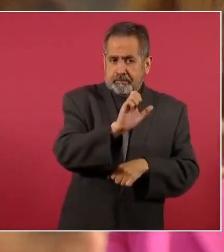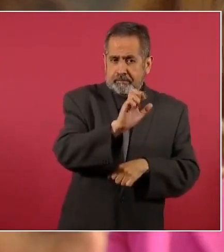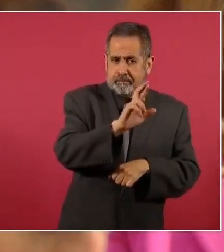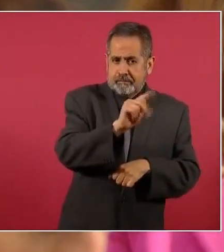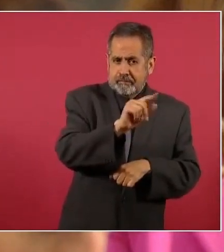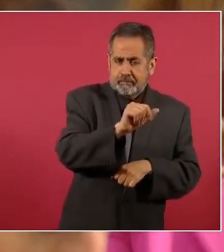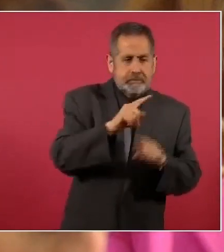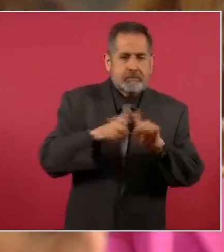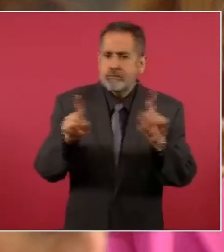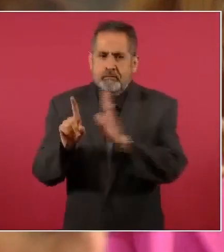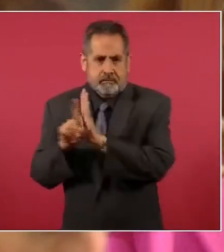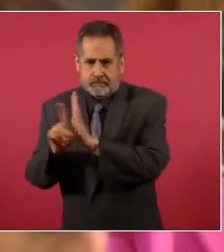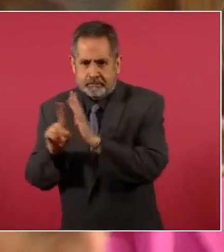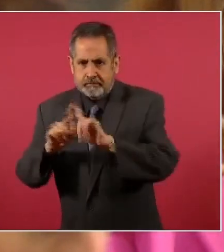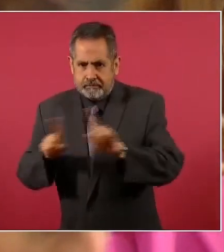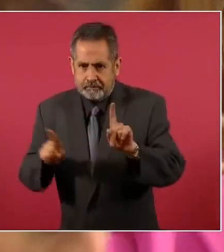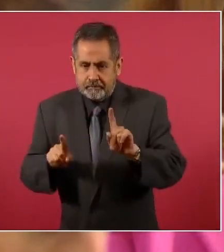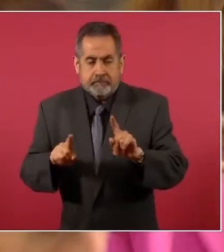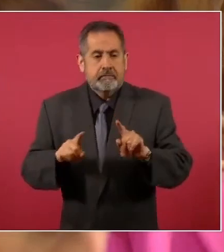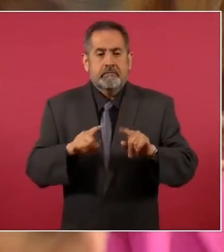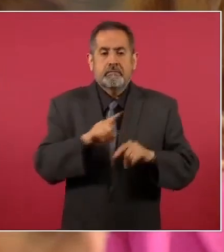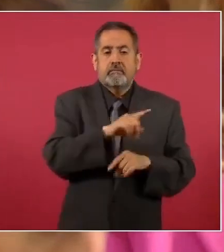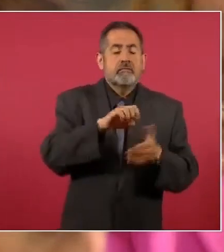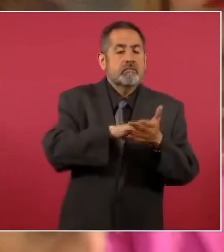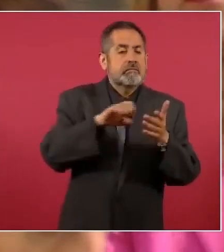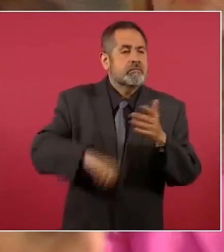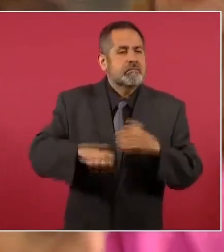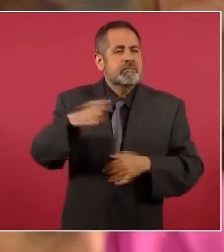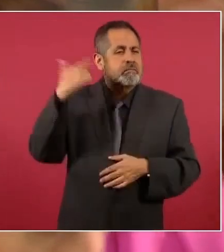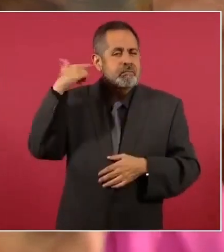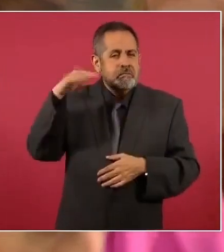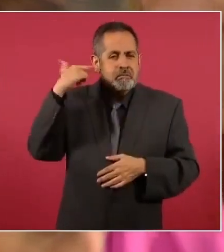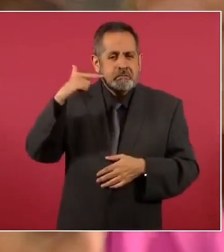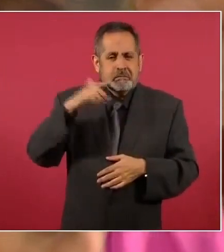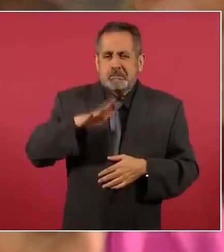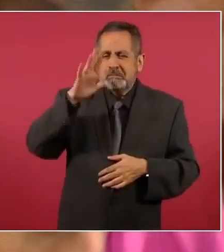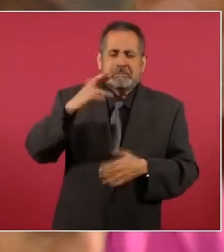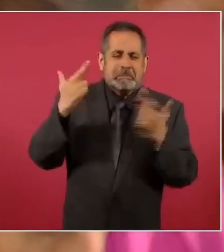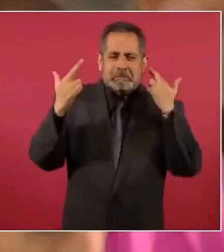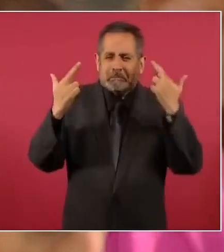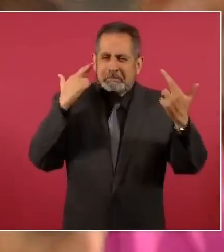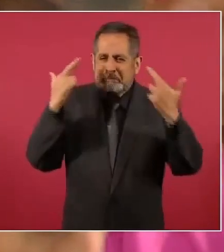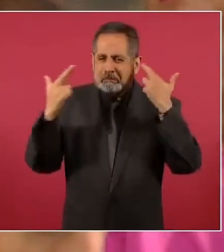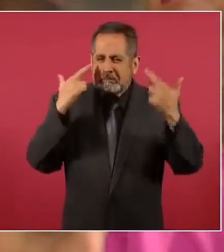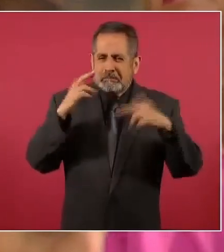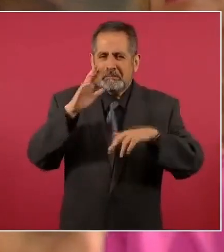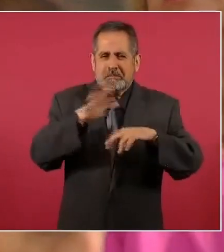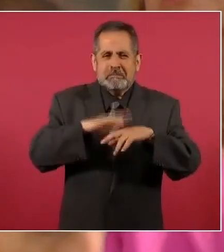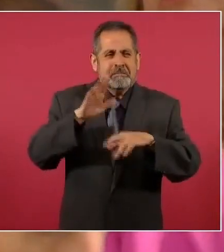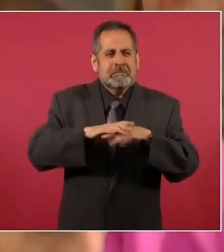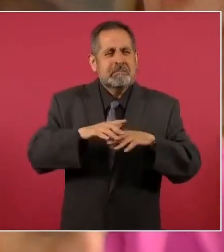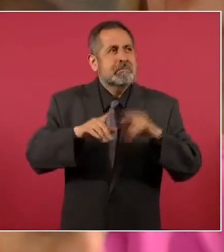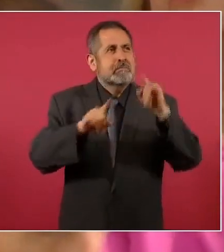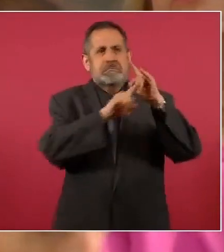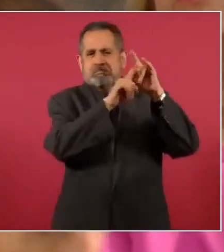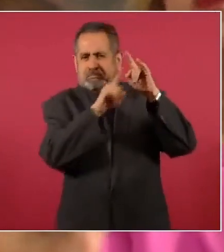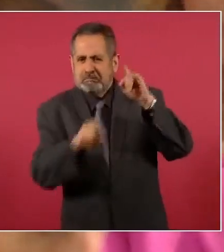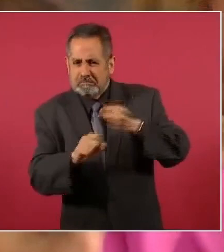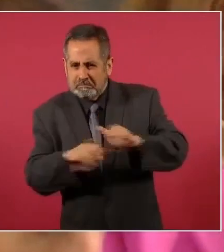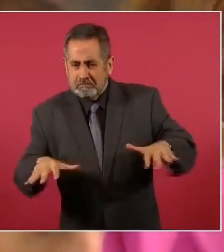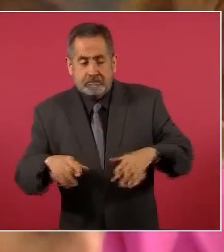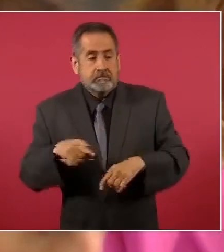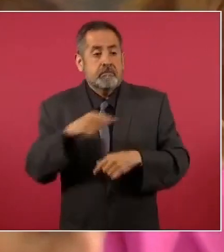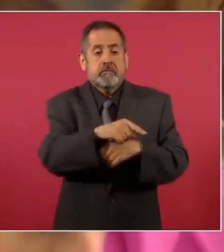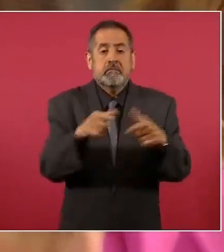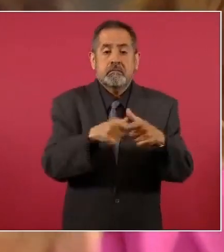son diferentes. En Guadalajara hay una que suena como, como si fuera un ataque nuclear. Zapopan no